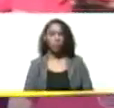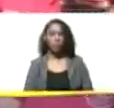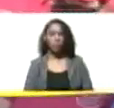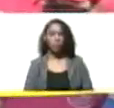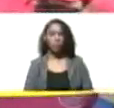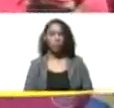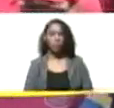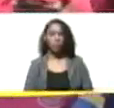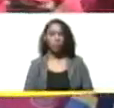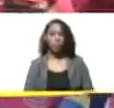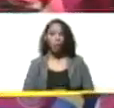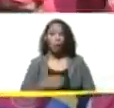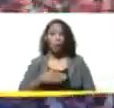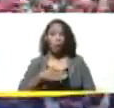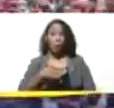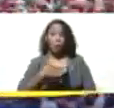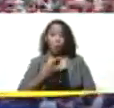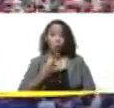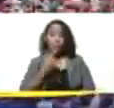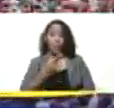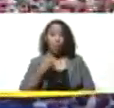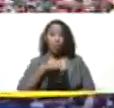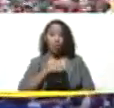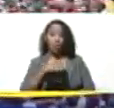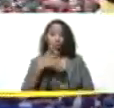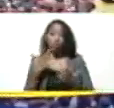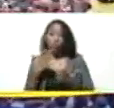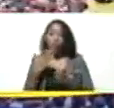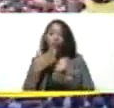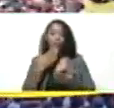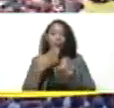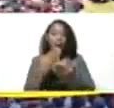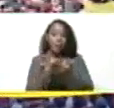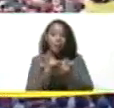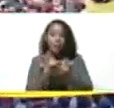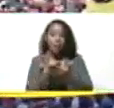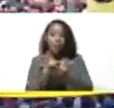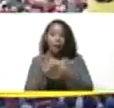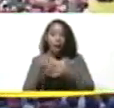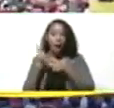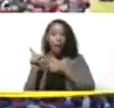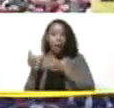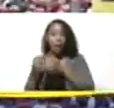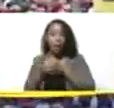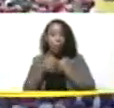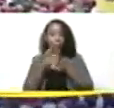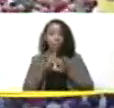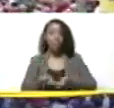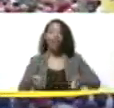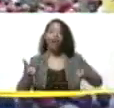Lo que podemos decir nosotros es gracias a esta generación valiente